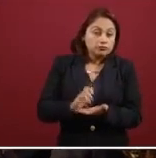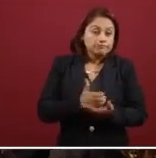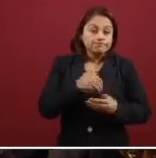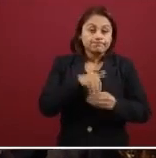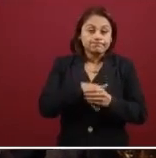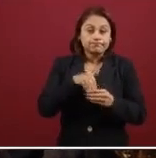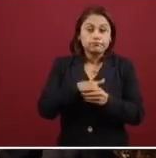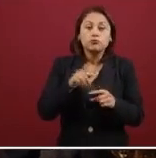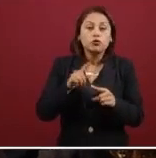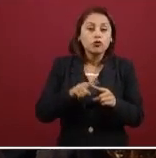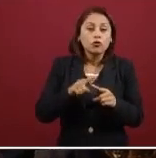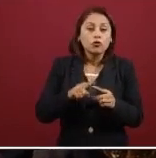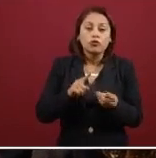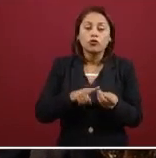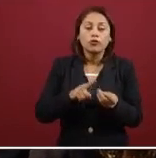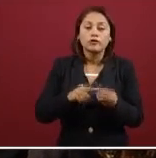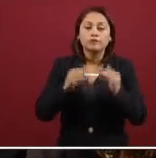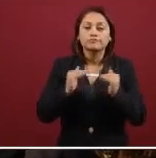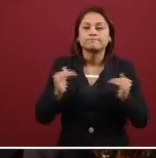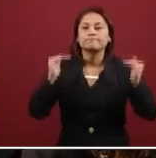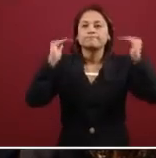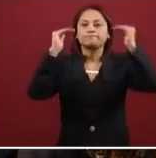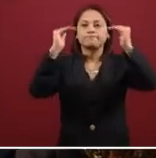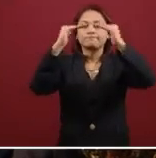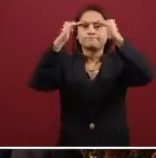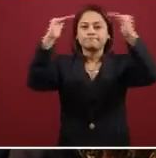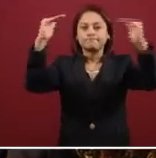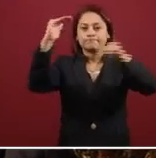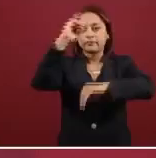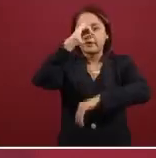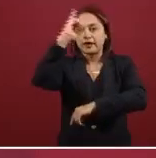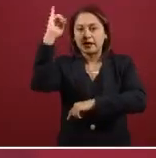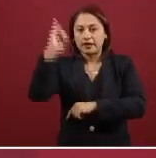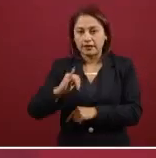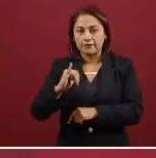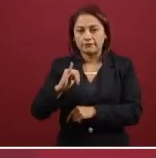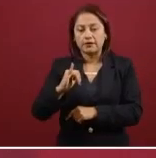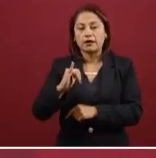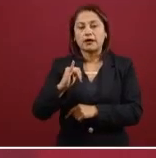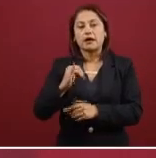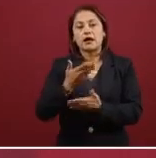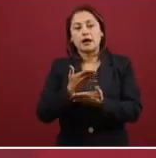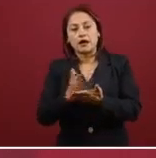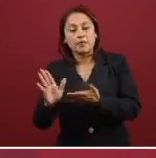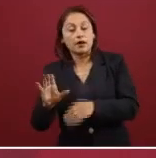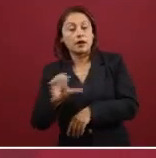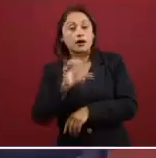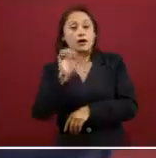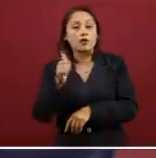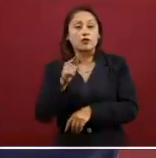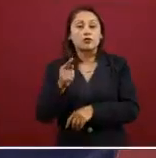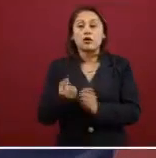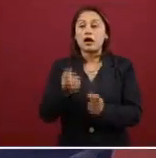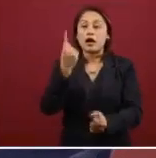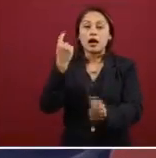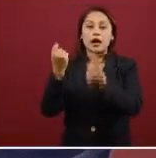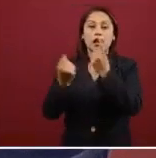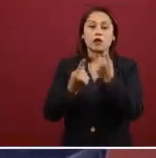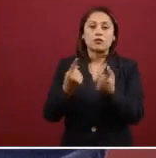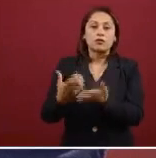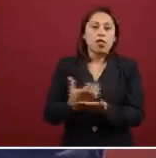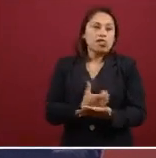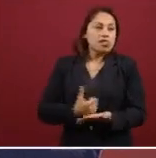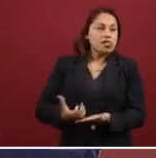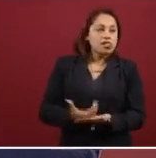y en lo que eran privilegios. Eso ya